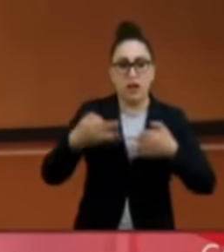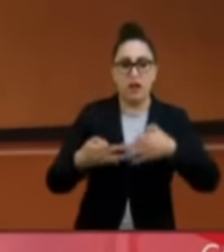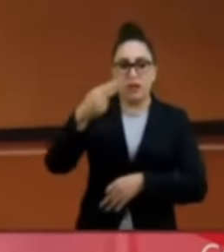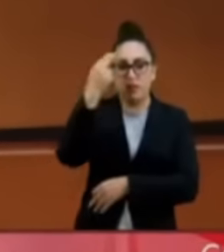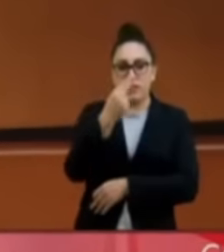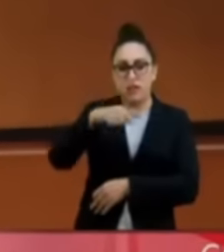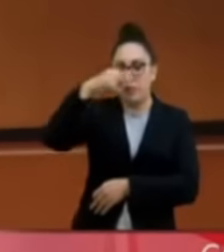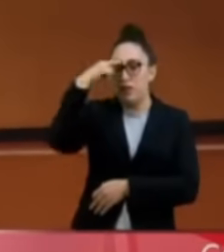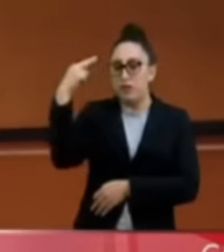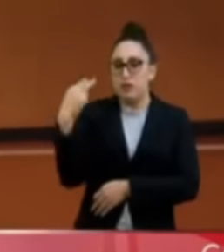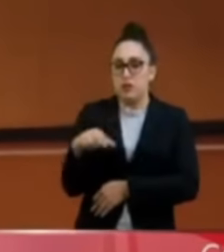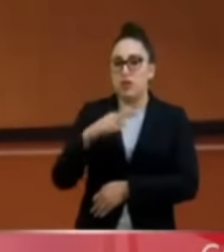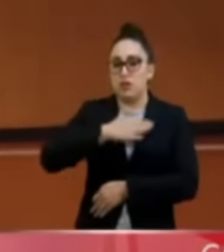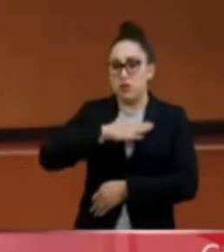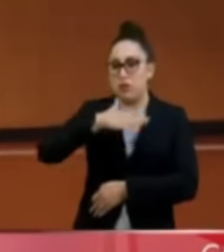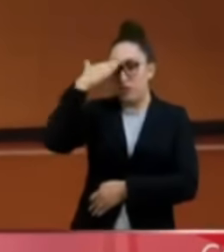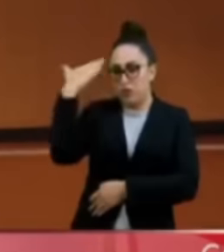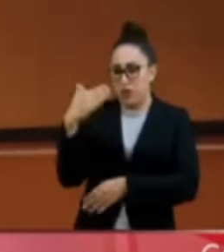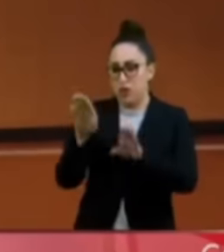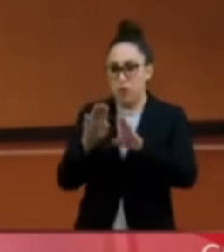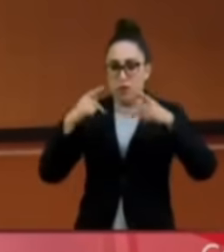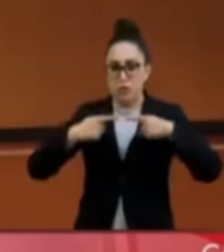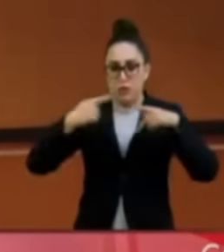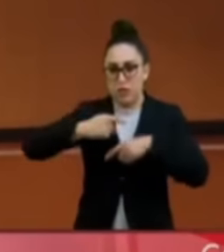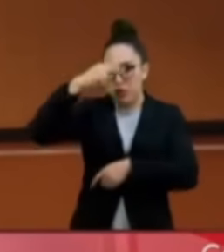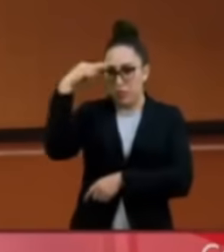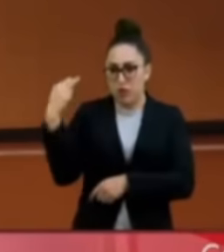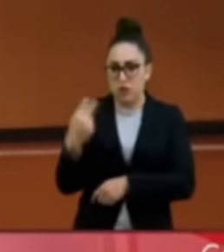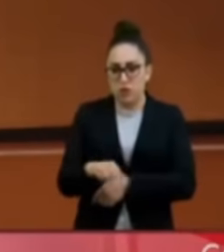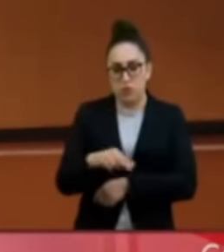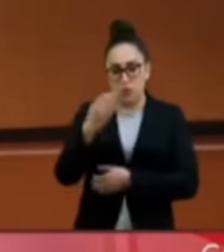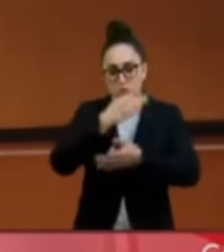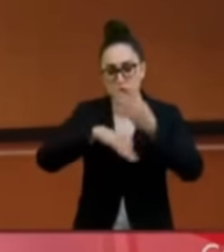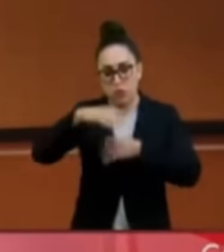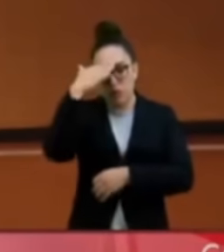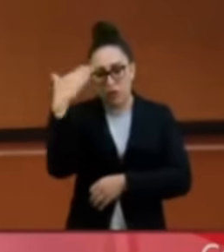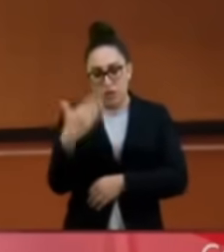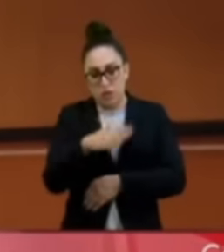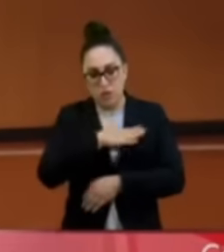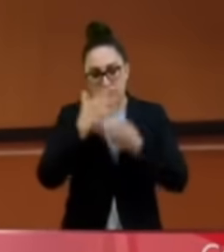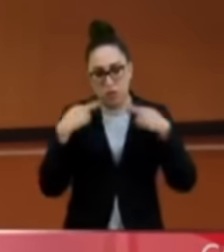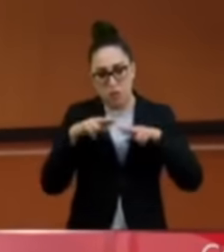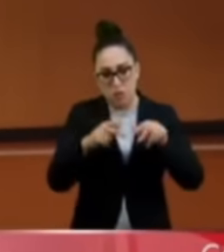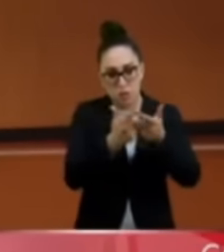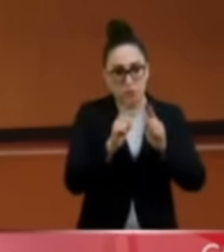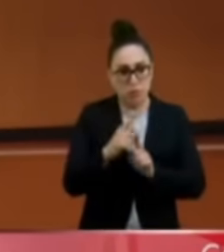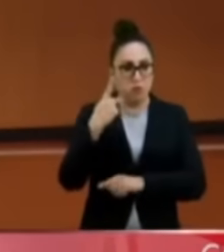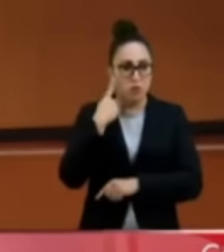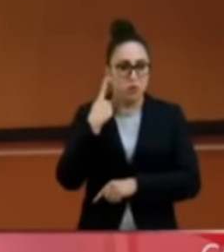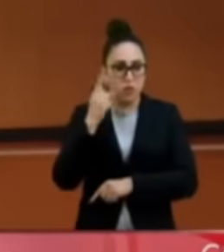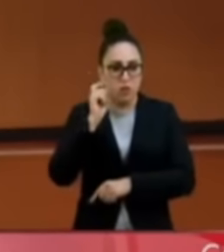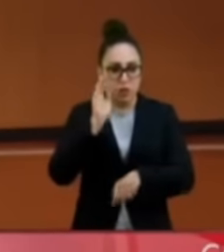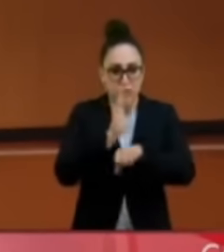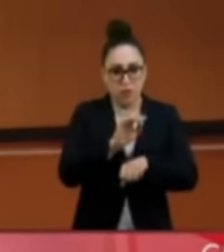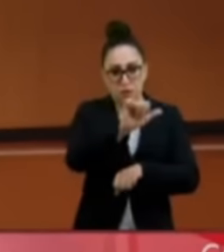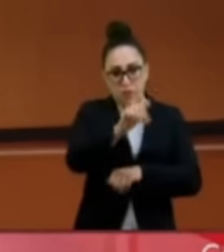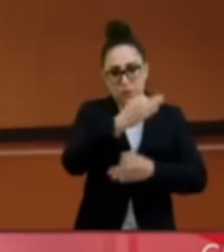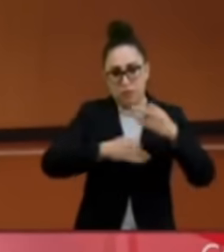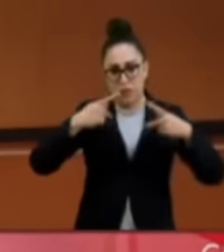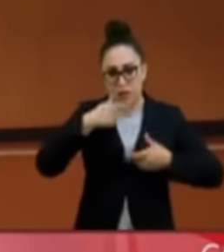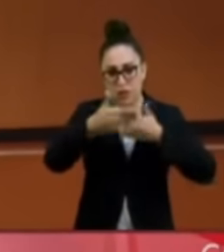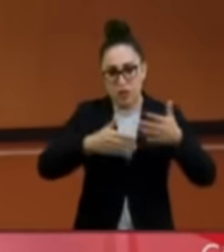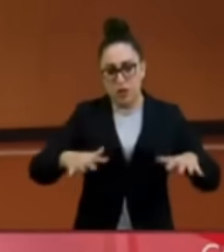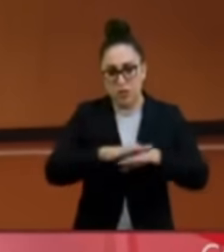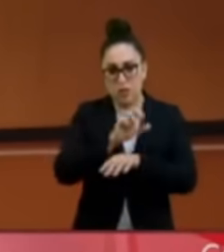Estamos plenamente conscientes, como mexicanas, como mexicanos, como una expresión política responsable, socialdemócrata, progresista, que